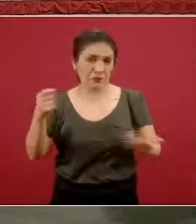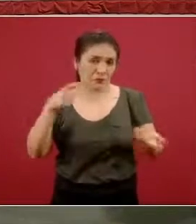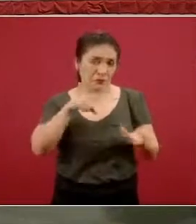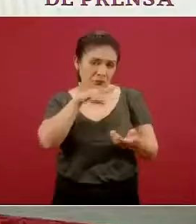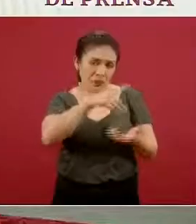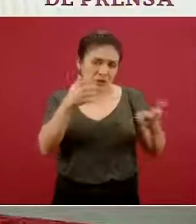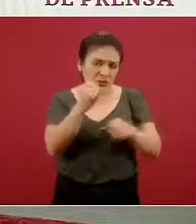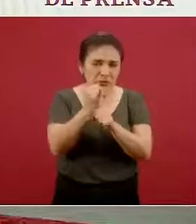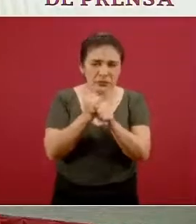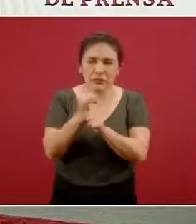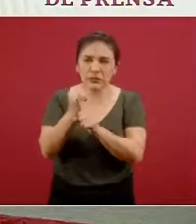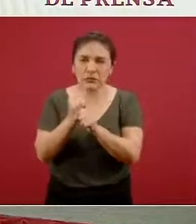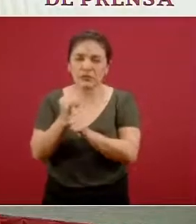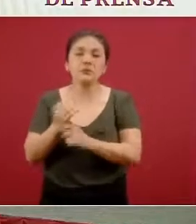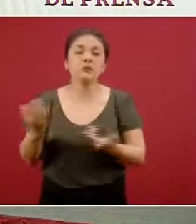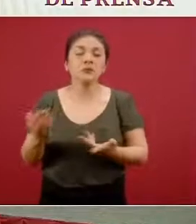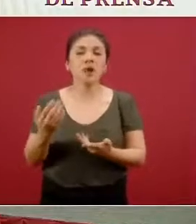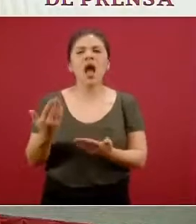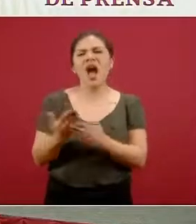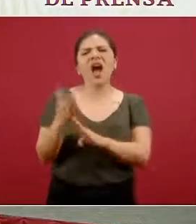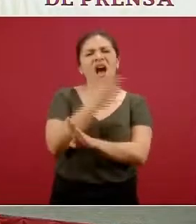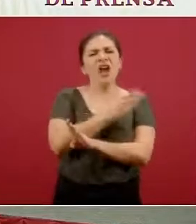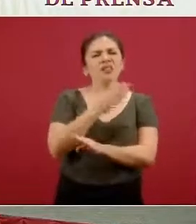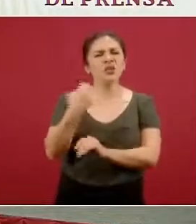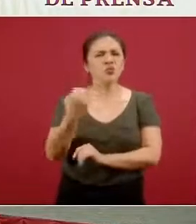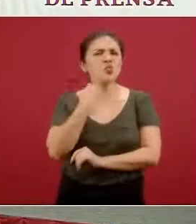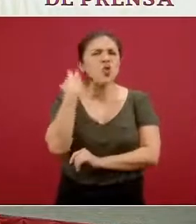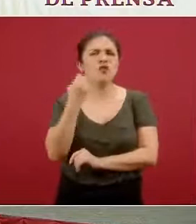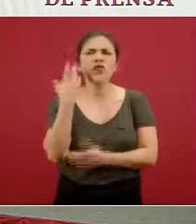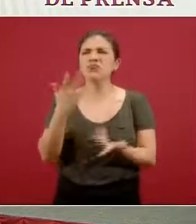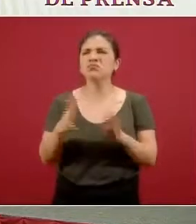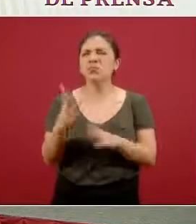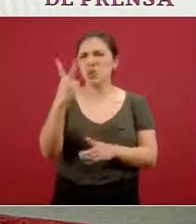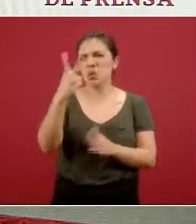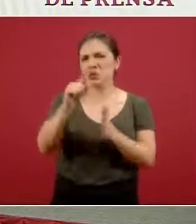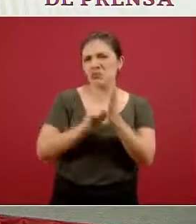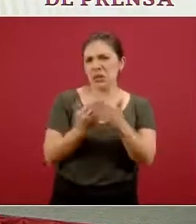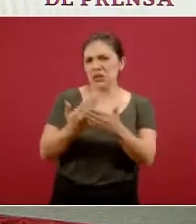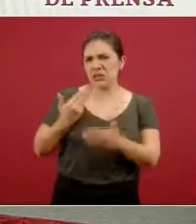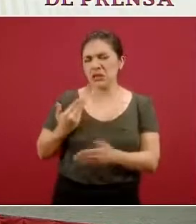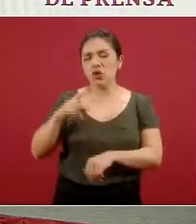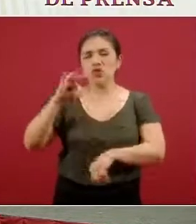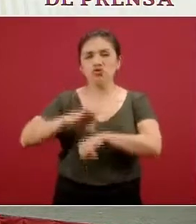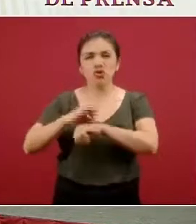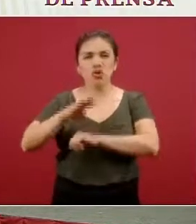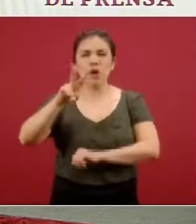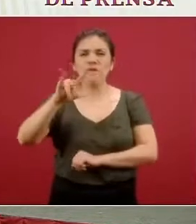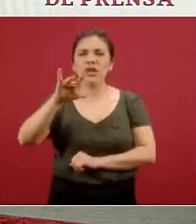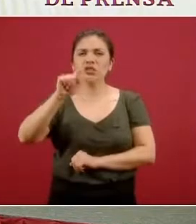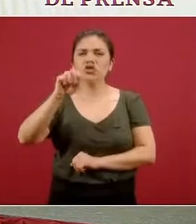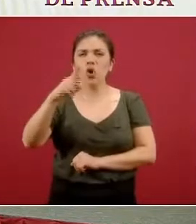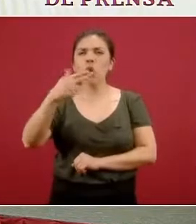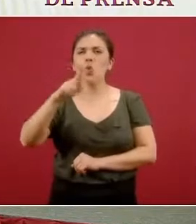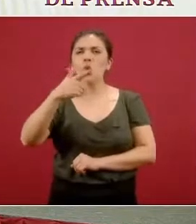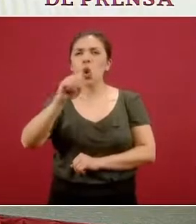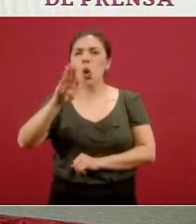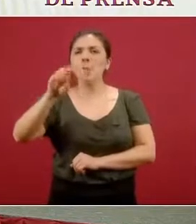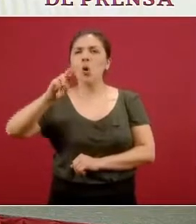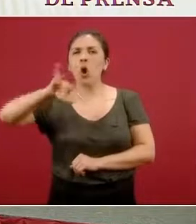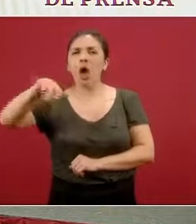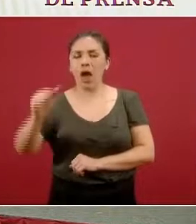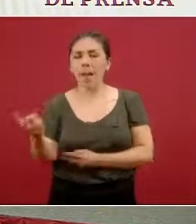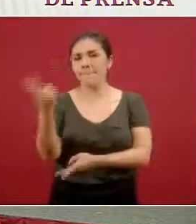Social. En un momento, en conferencias prácticamente de hace unos 2 meses, el doctor Víctor Hugo Borja estuvo aquí presentándonos los